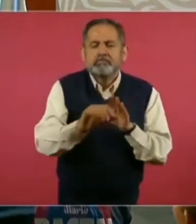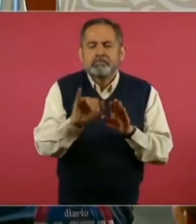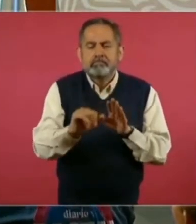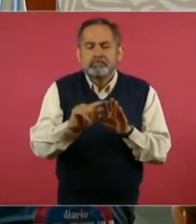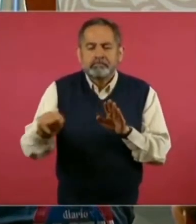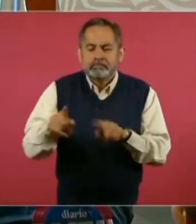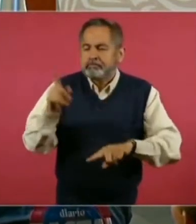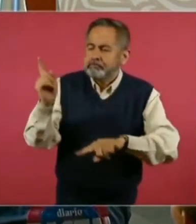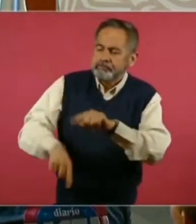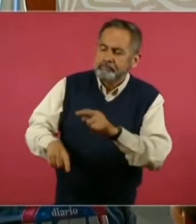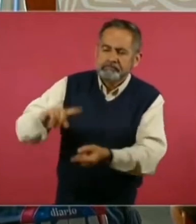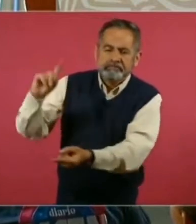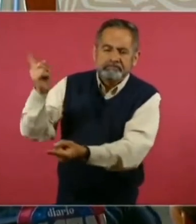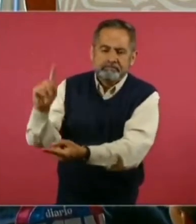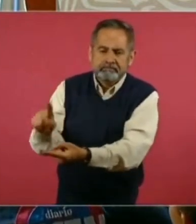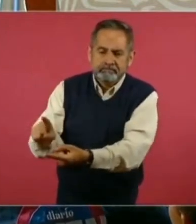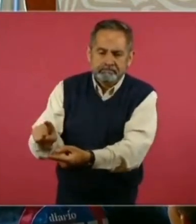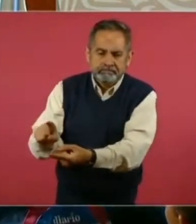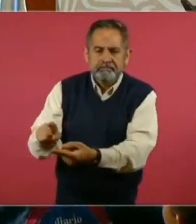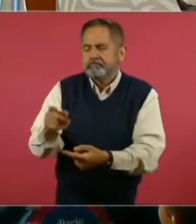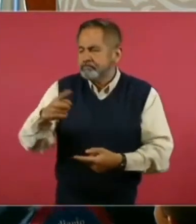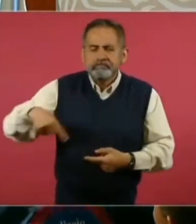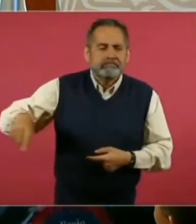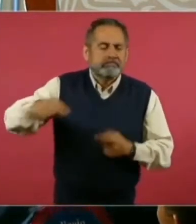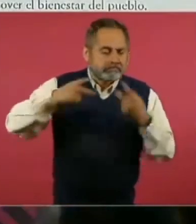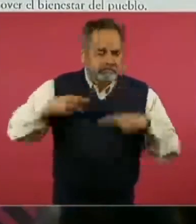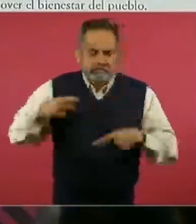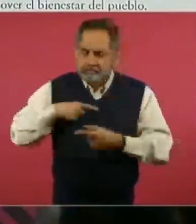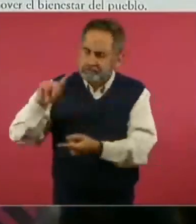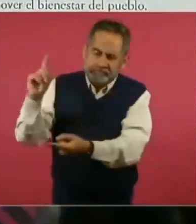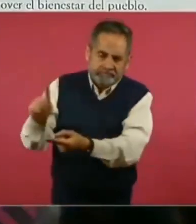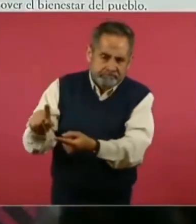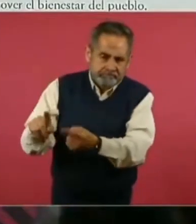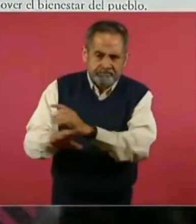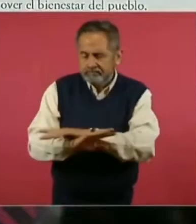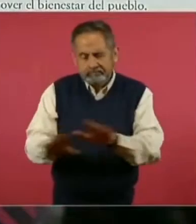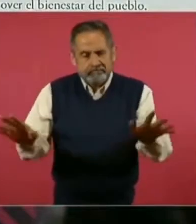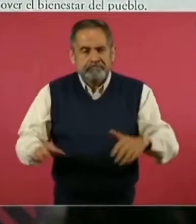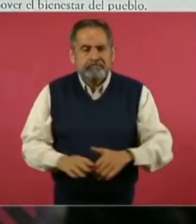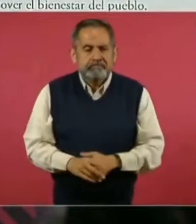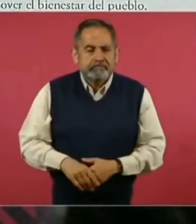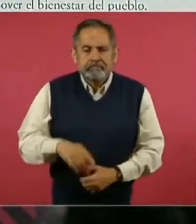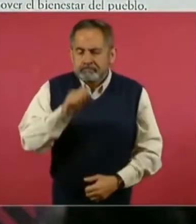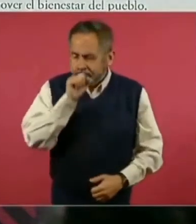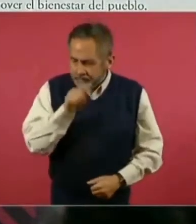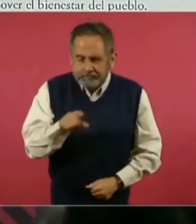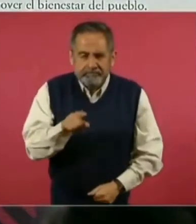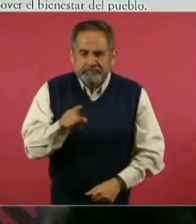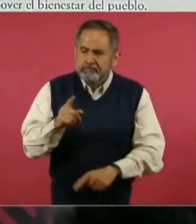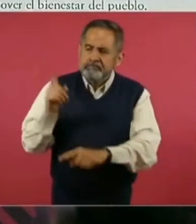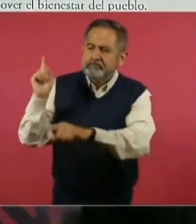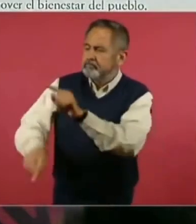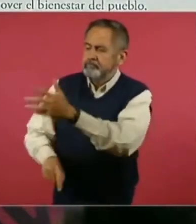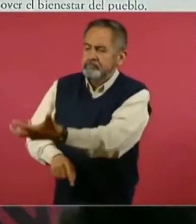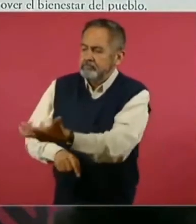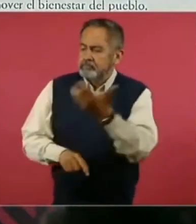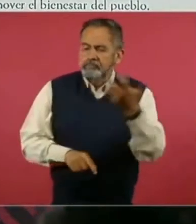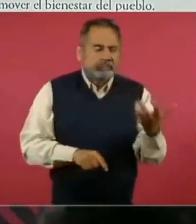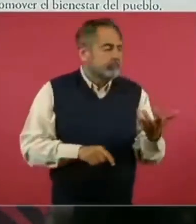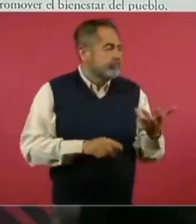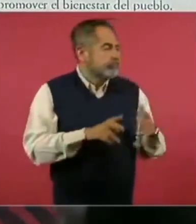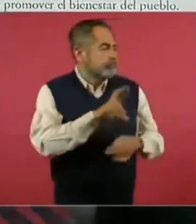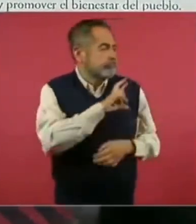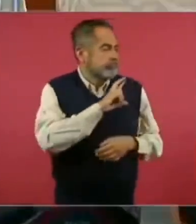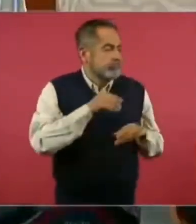hicieron para los trabajadores al servicio del Estado. también privatizaron sus